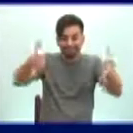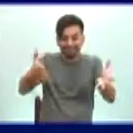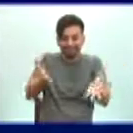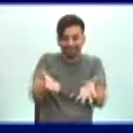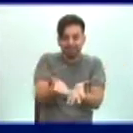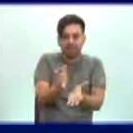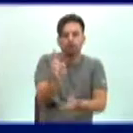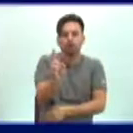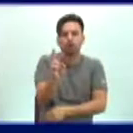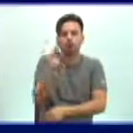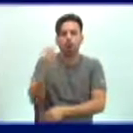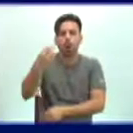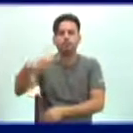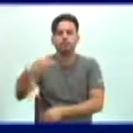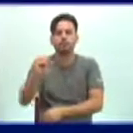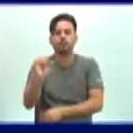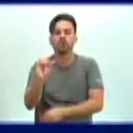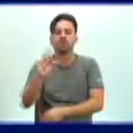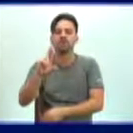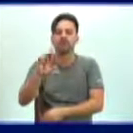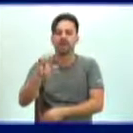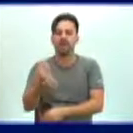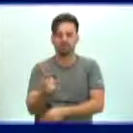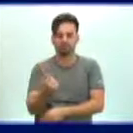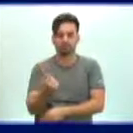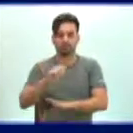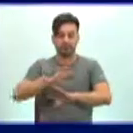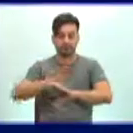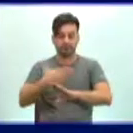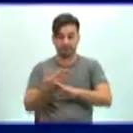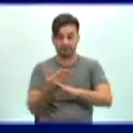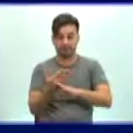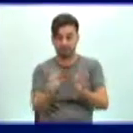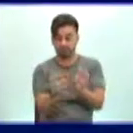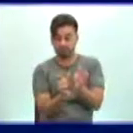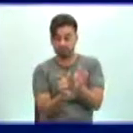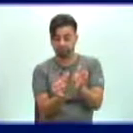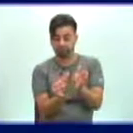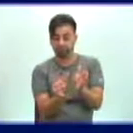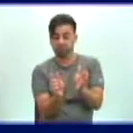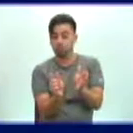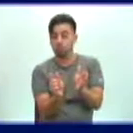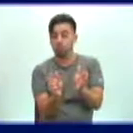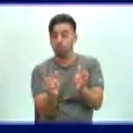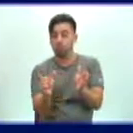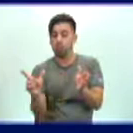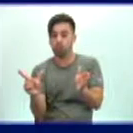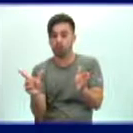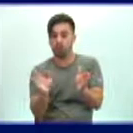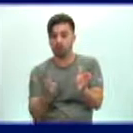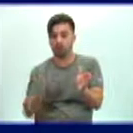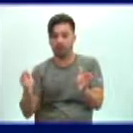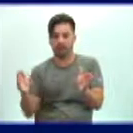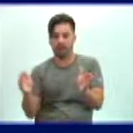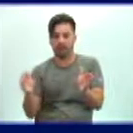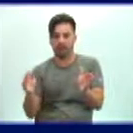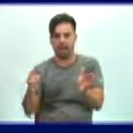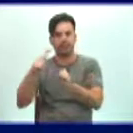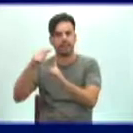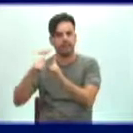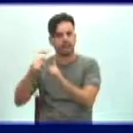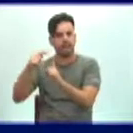cuando pasamos sus límites, ya la temperatura es estable, es la misma. Esta es